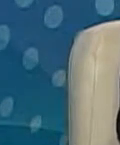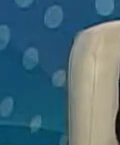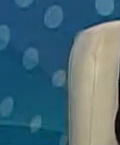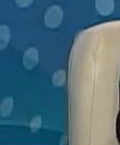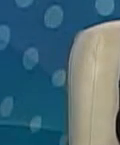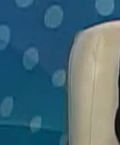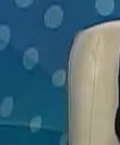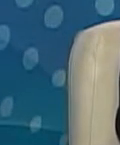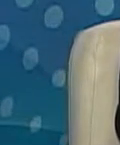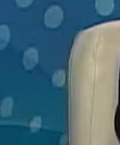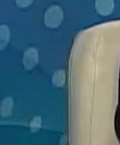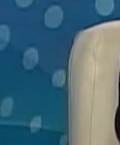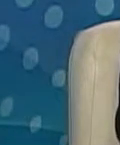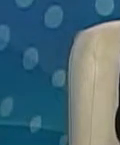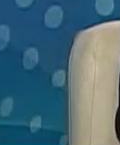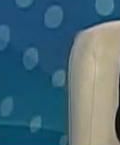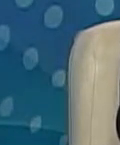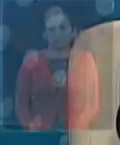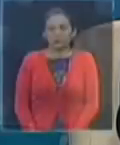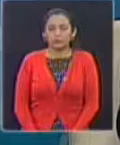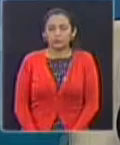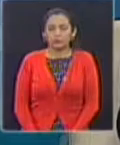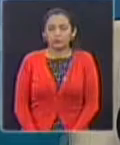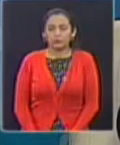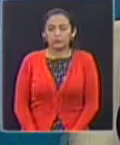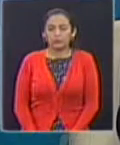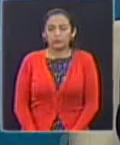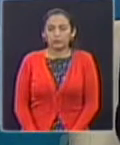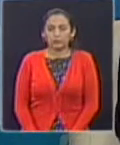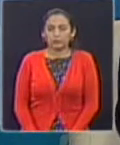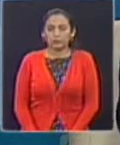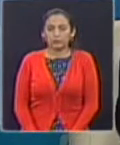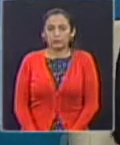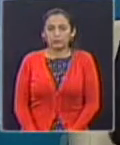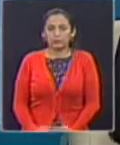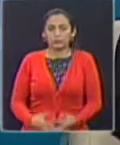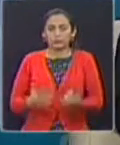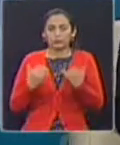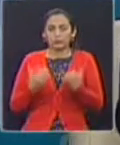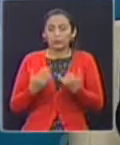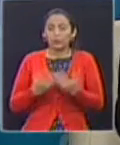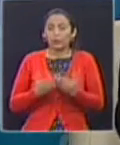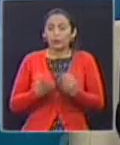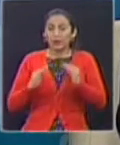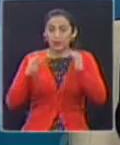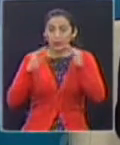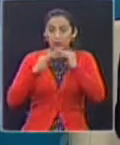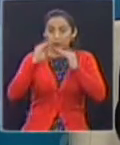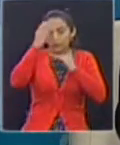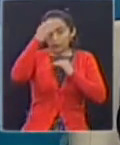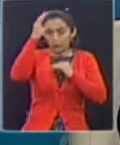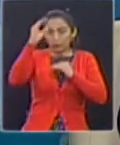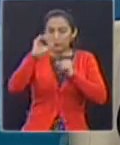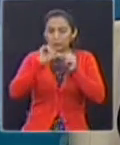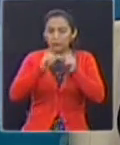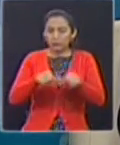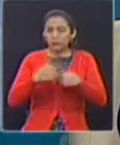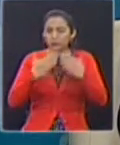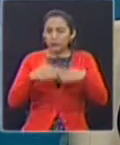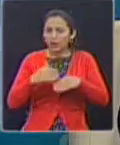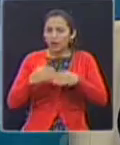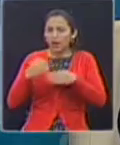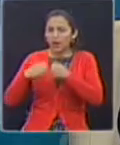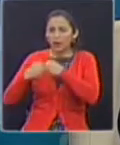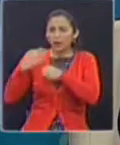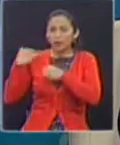como Día de la Cultura. La Casa de la Cultura Ecuatoriana ya tiene este momento 73 años, pero fue